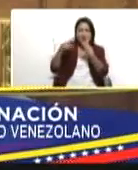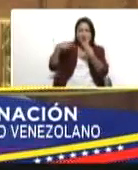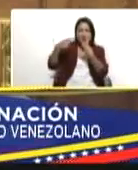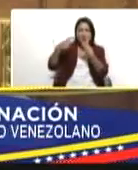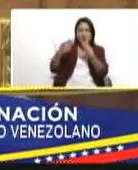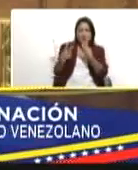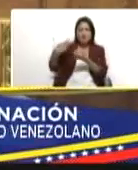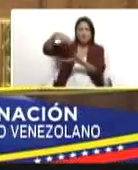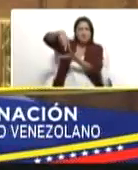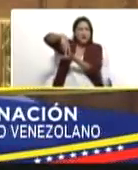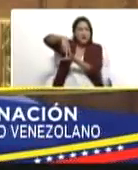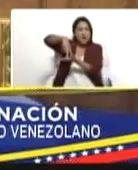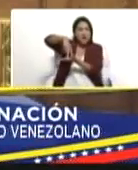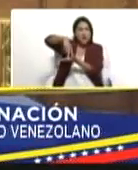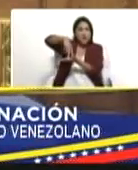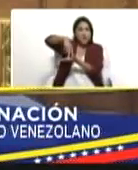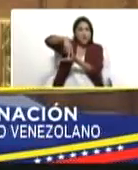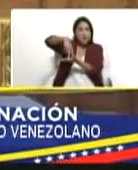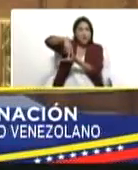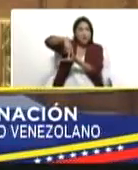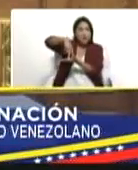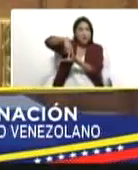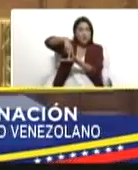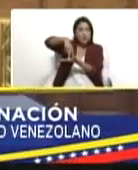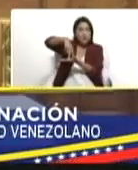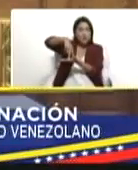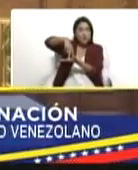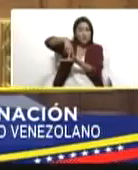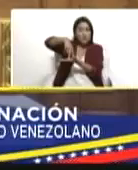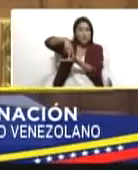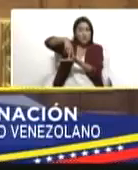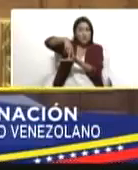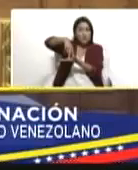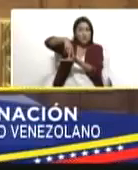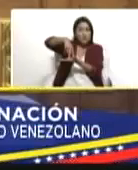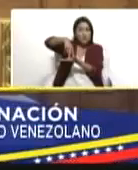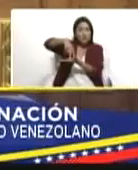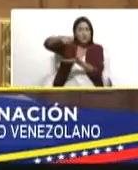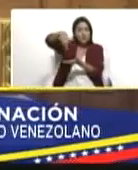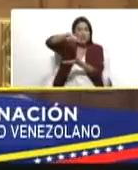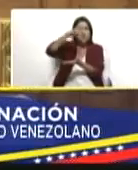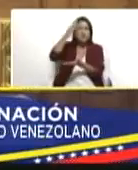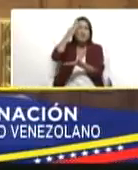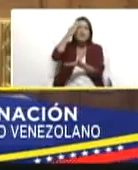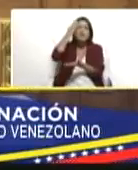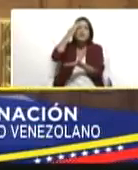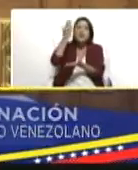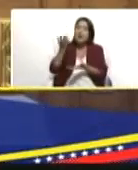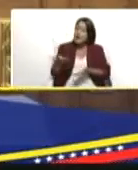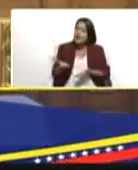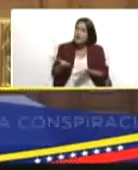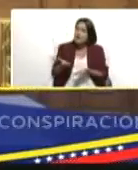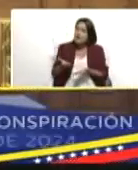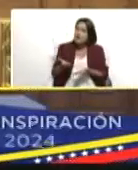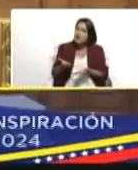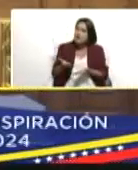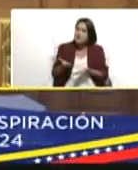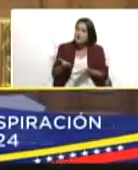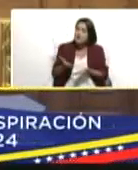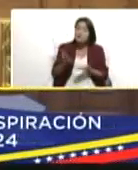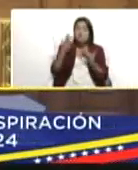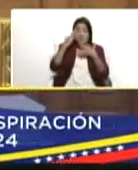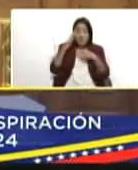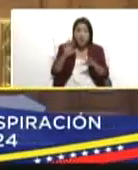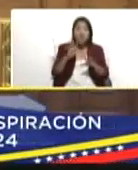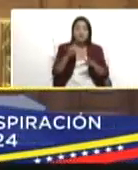mesa sabían los negociadores esto no sé es probable que los negociadores directos de